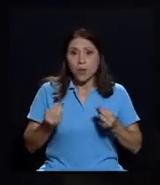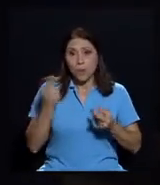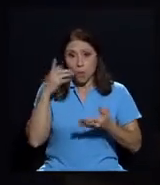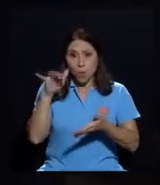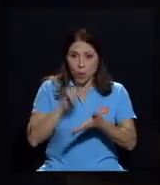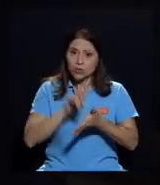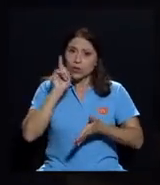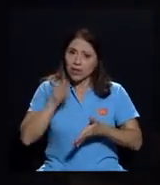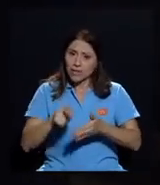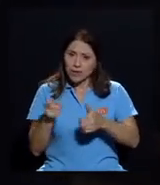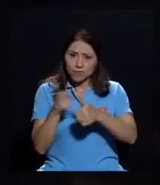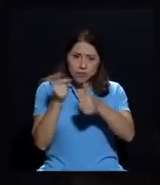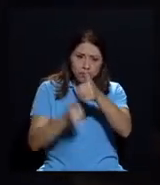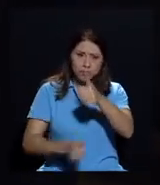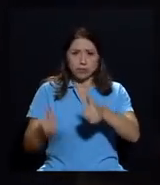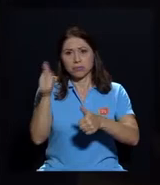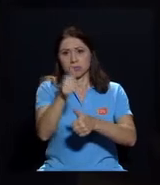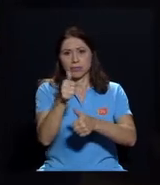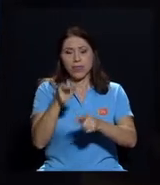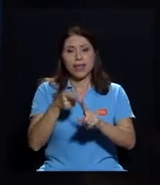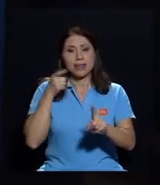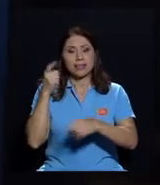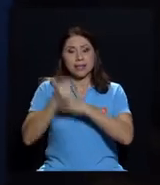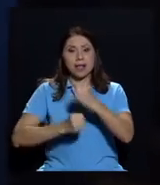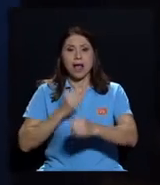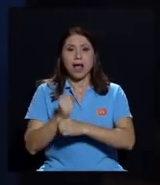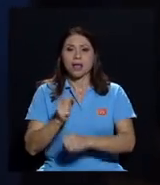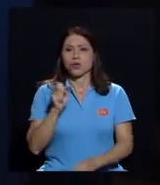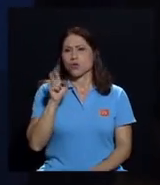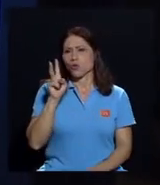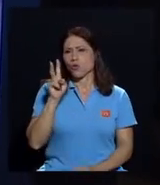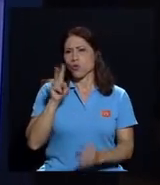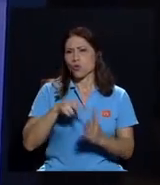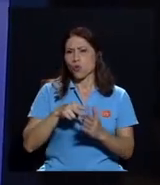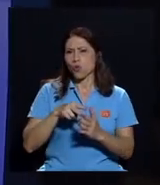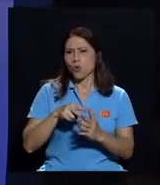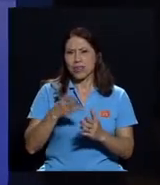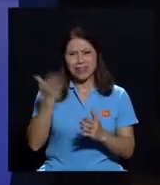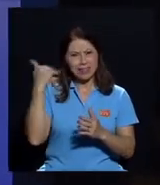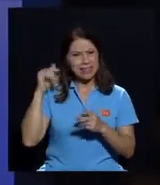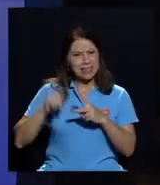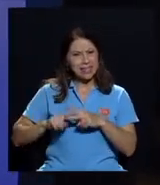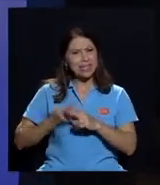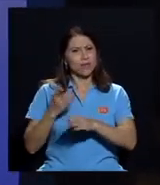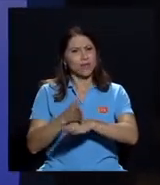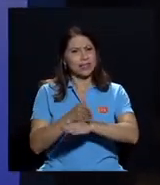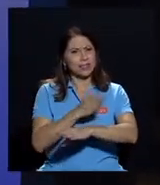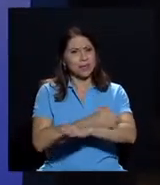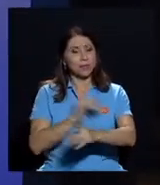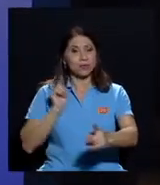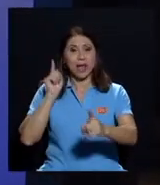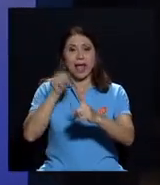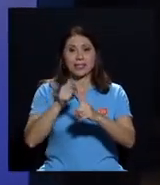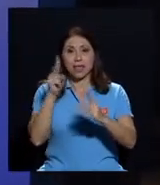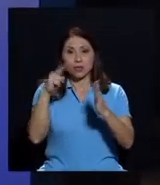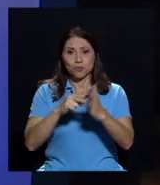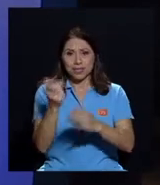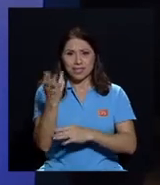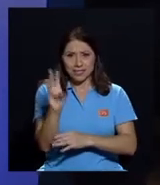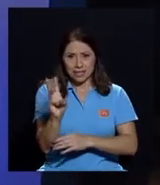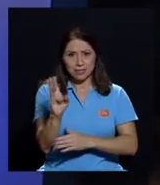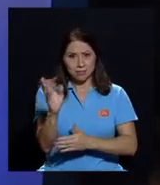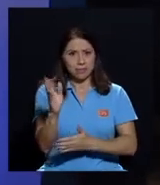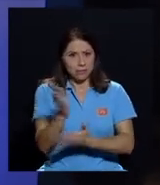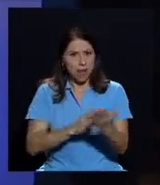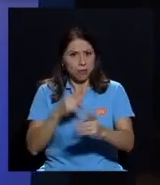eso hay que ponerlo como una prioridad desde el año 2000 y desde que inició avancemos hasta el año 2016 que fue que es algo positivo